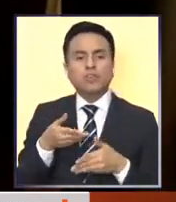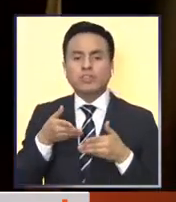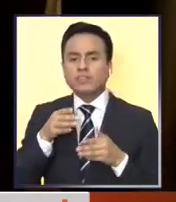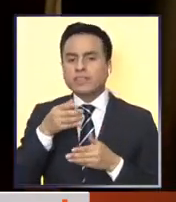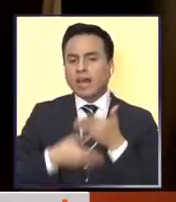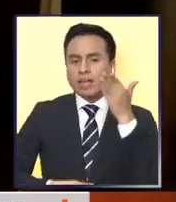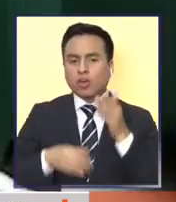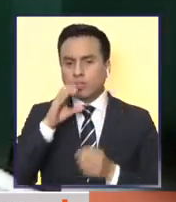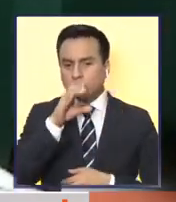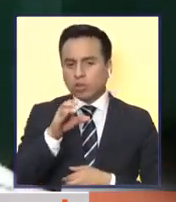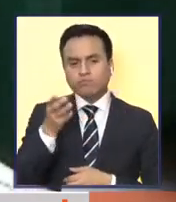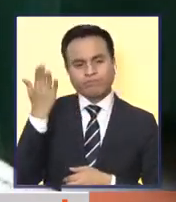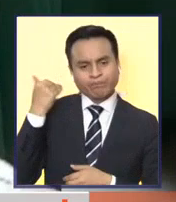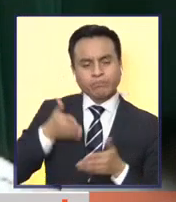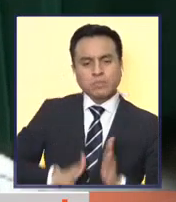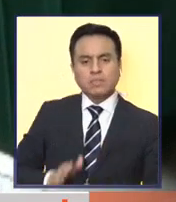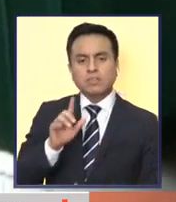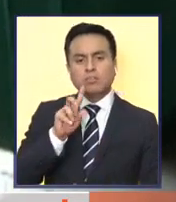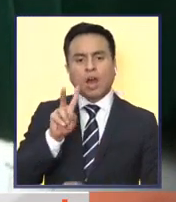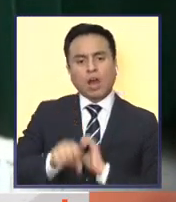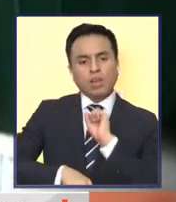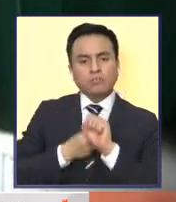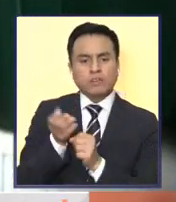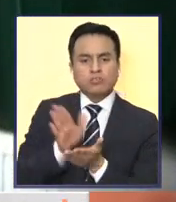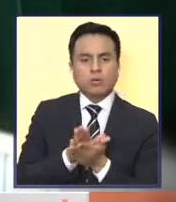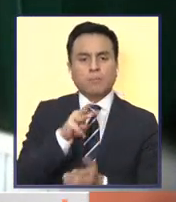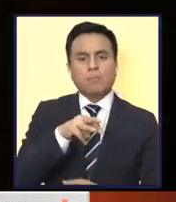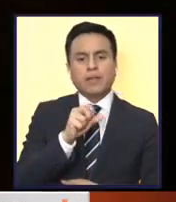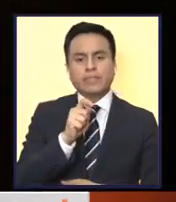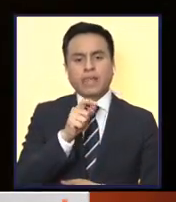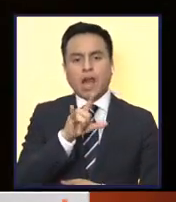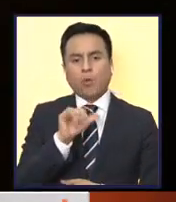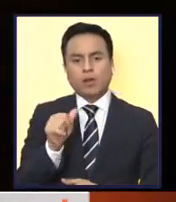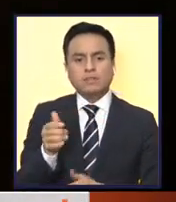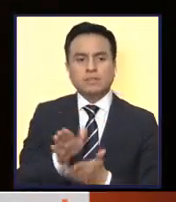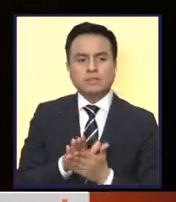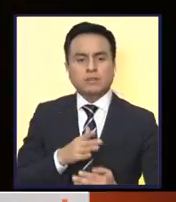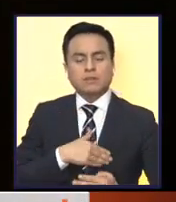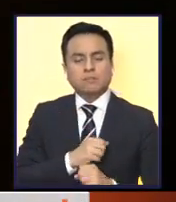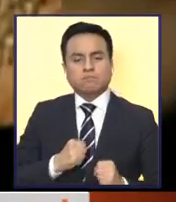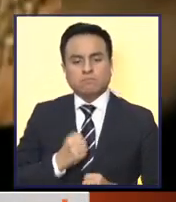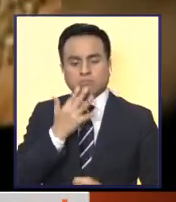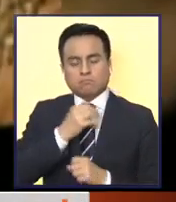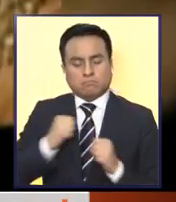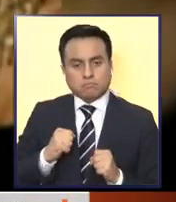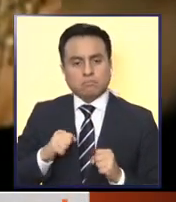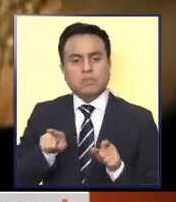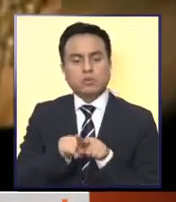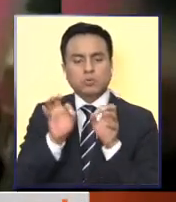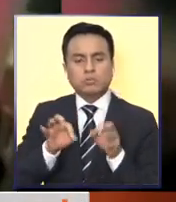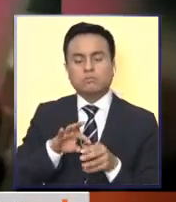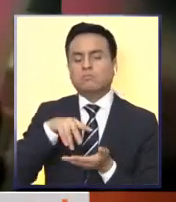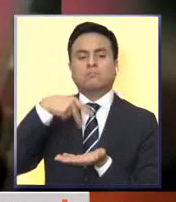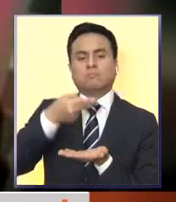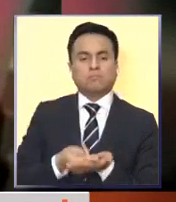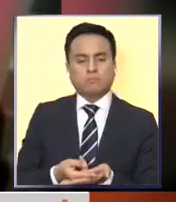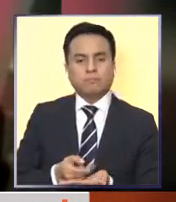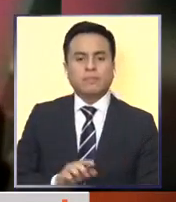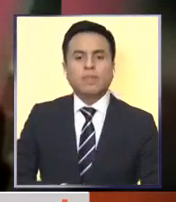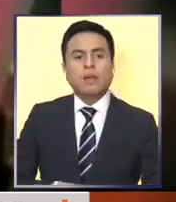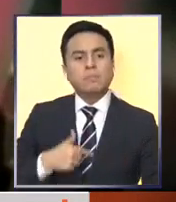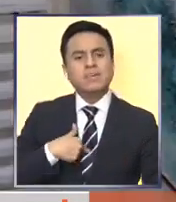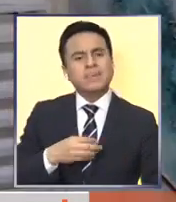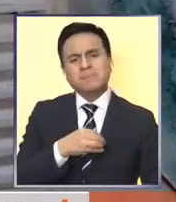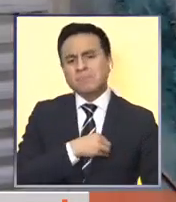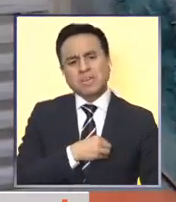Concepción falleció a los 72 años en su casa de Mantagua, producto de un paro cardiorrespiratorio tras una descompensación. A mí me da mucha